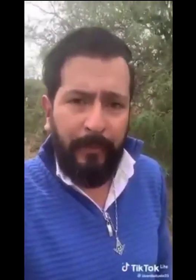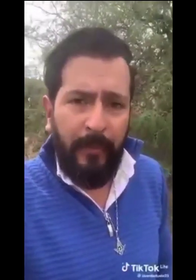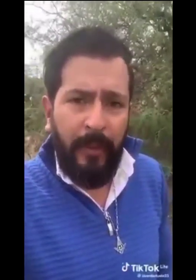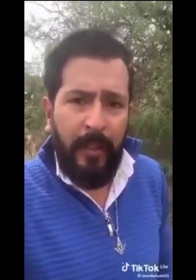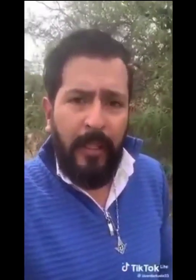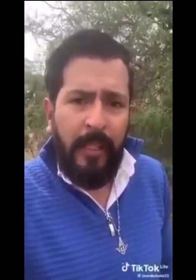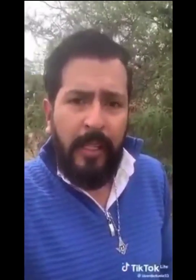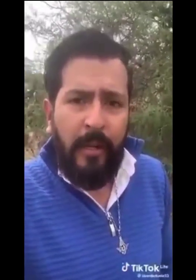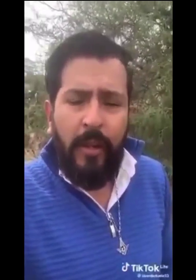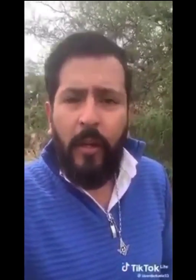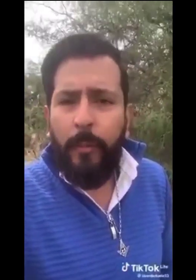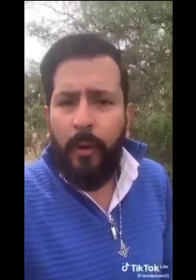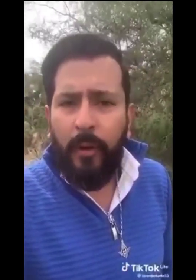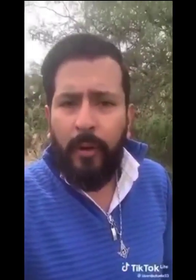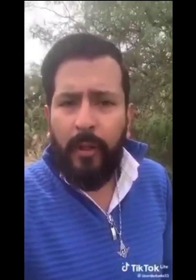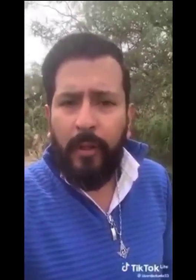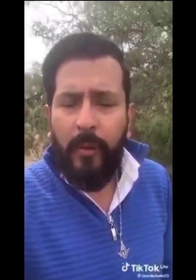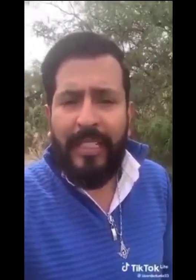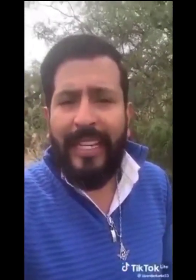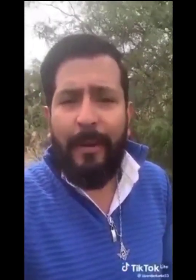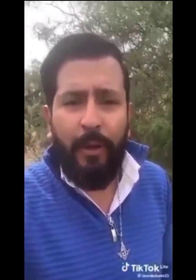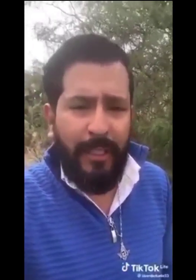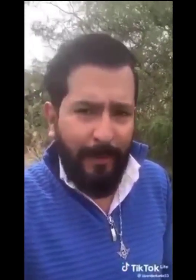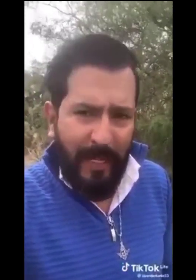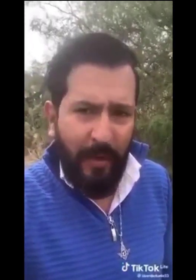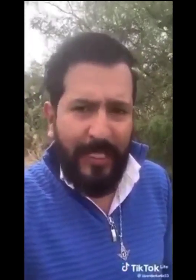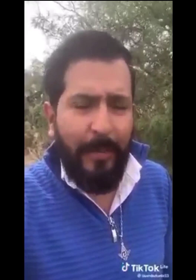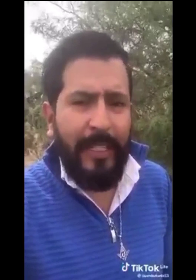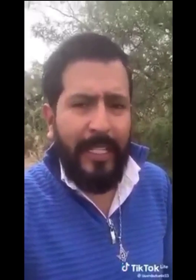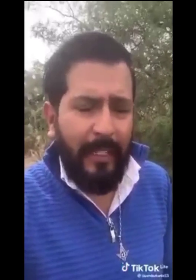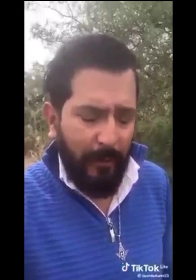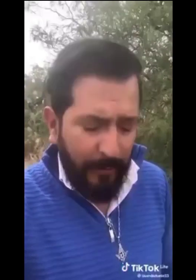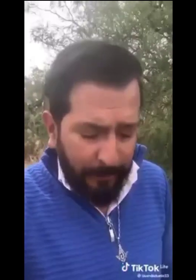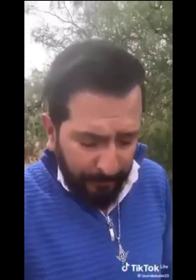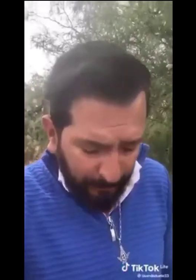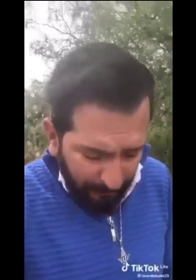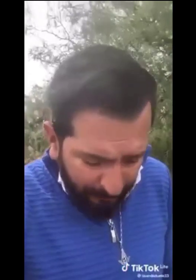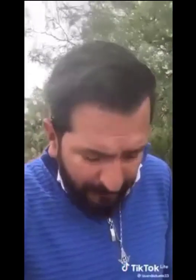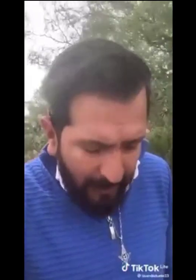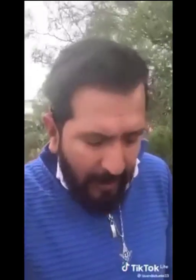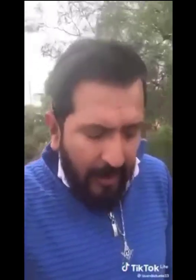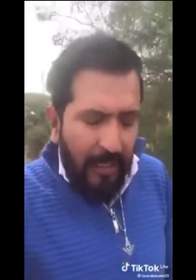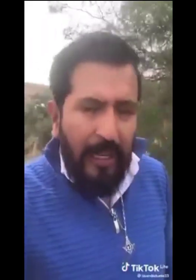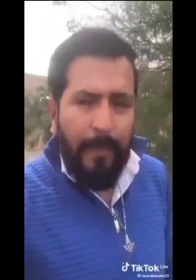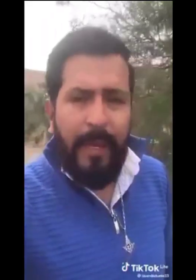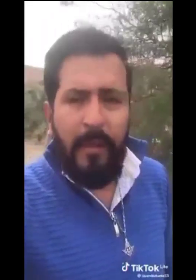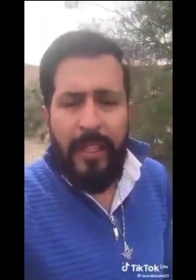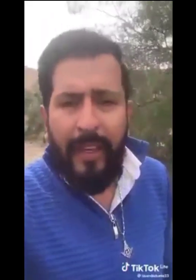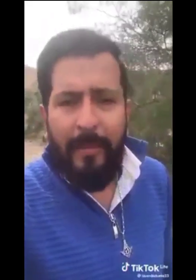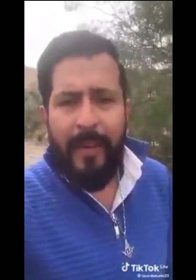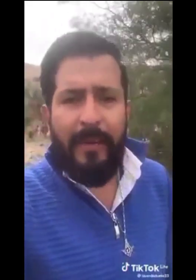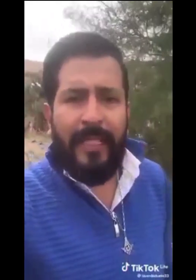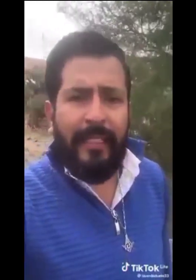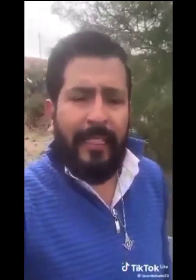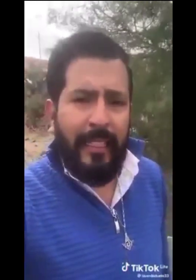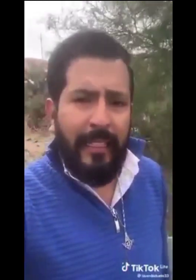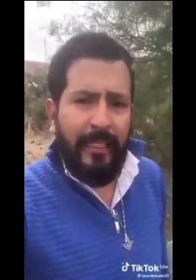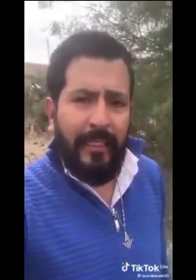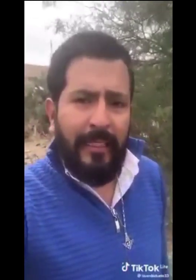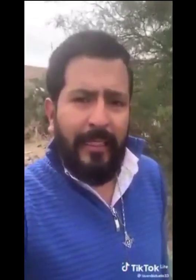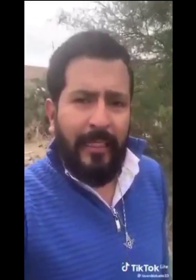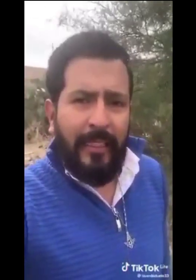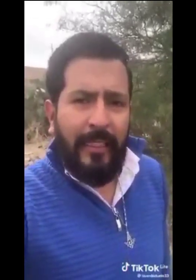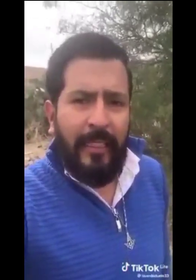respeto y lo digo por... voy a ser la voz de millones de mexicanos. Le pido a usted de la manera más